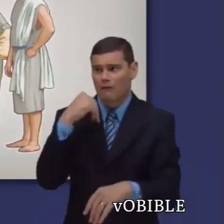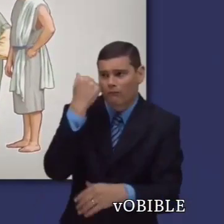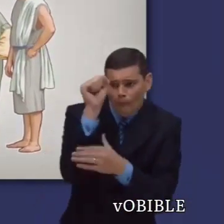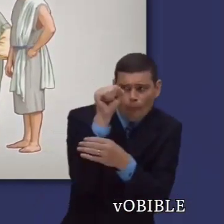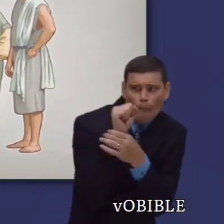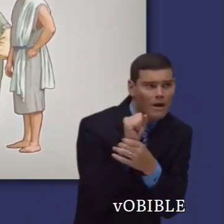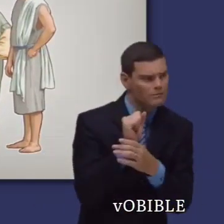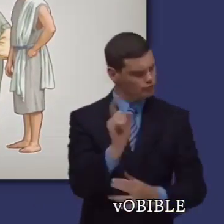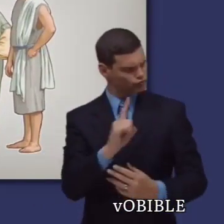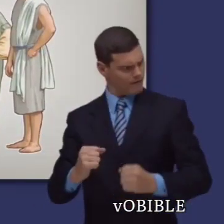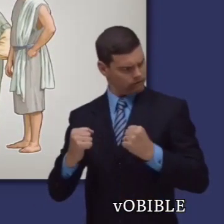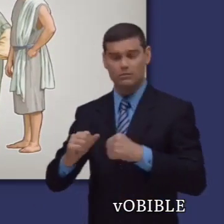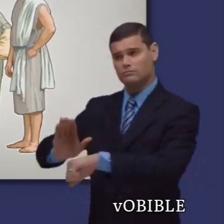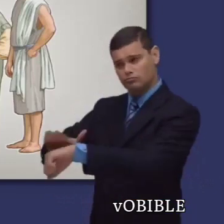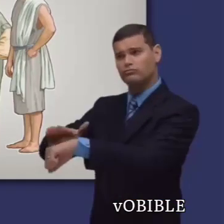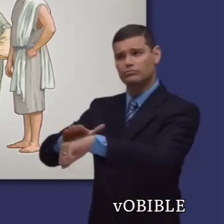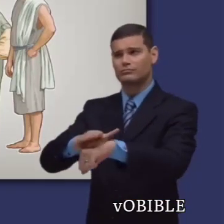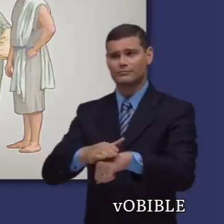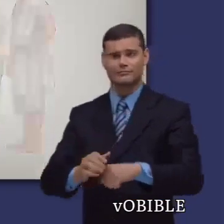permita que nadie lo menosprecie.